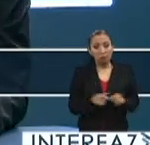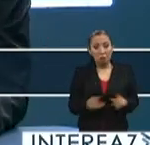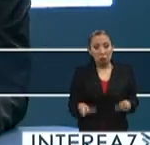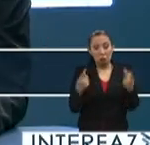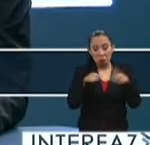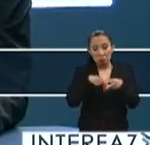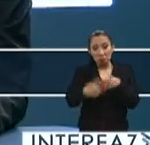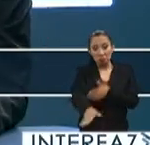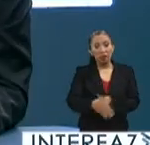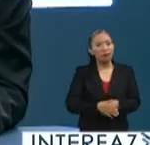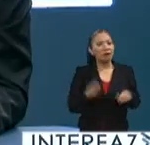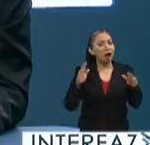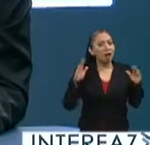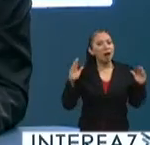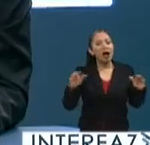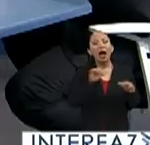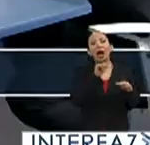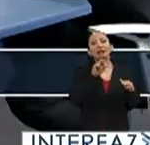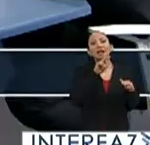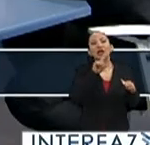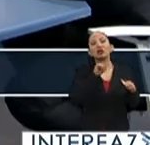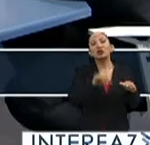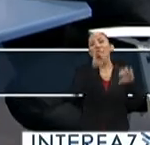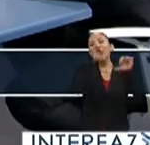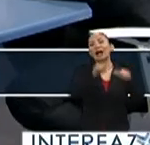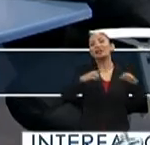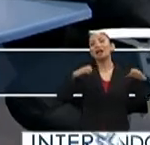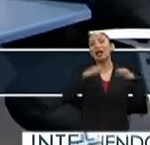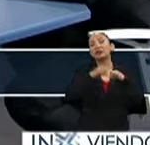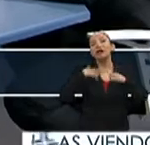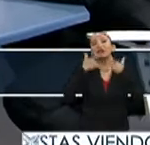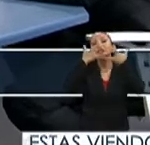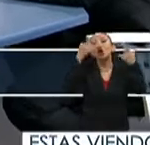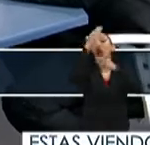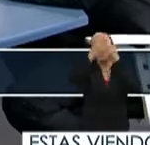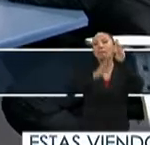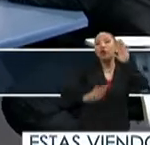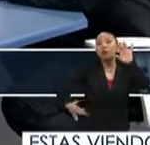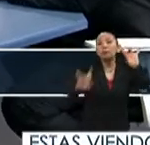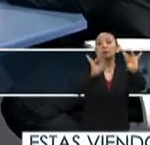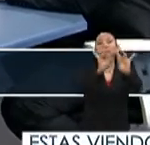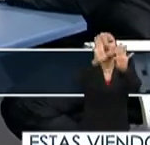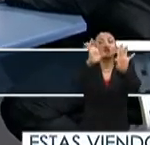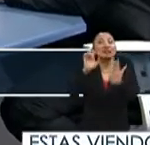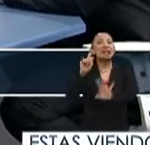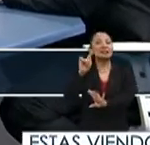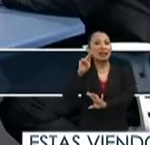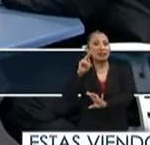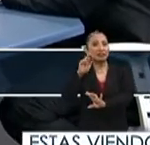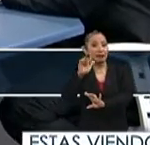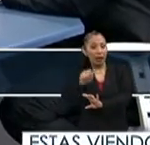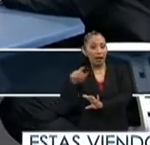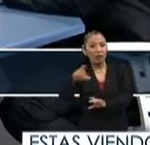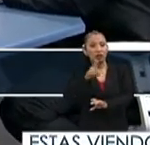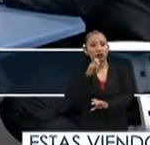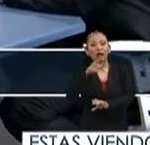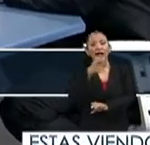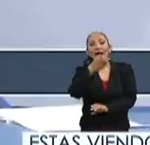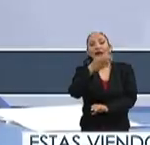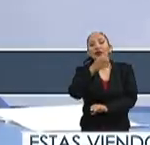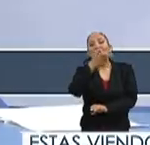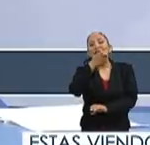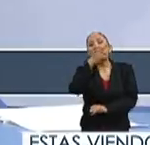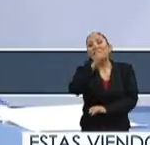venta. Maravilloso, el azaroso arte del engaño, historias del mundo de la casualidad y la estadística, del doctor Gerardo